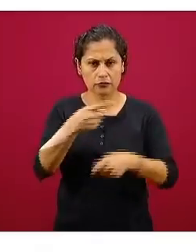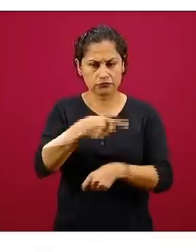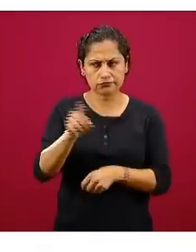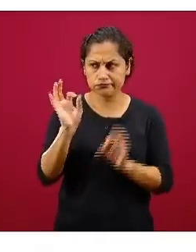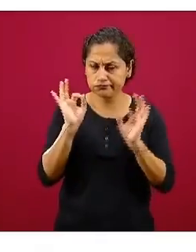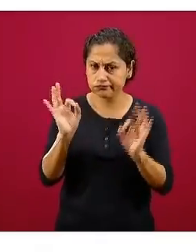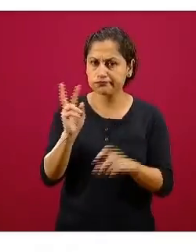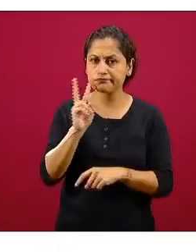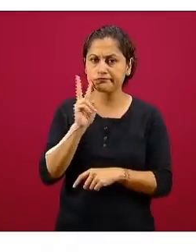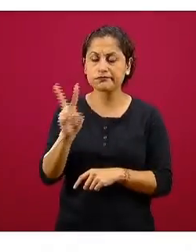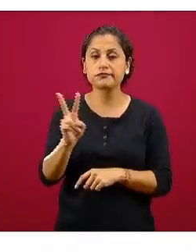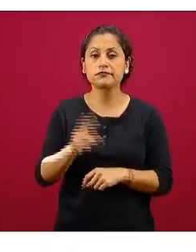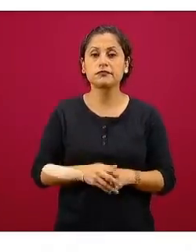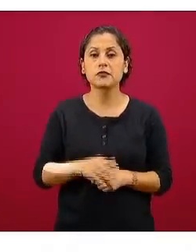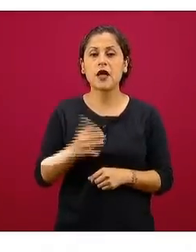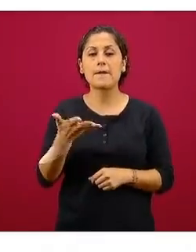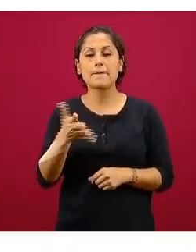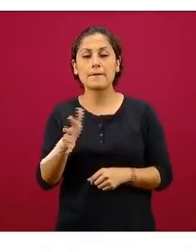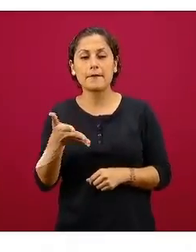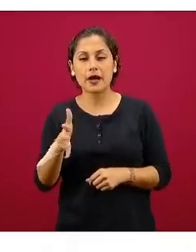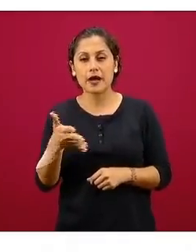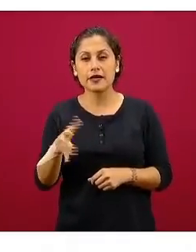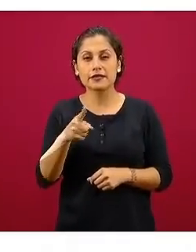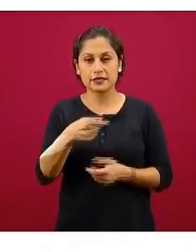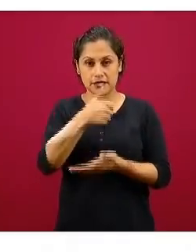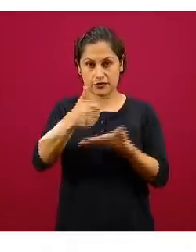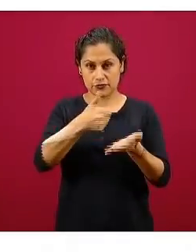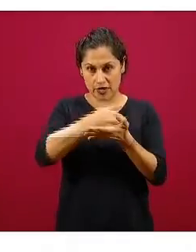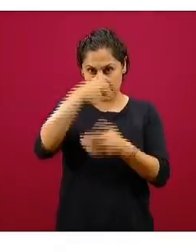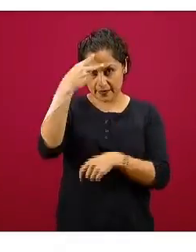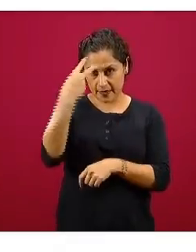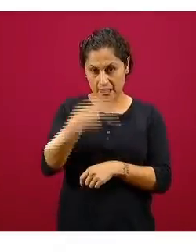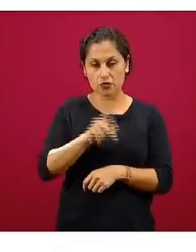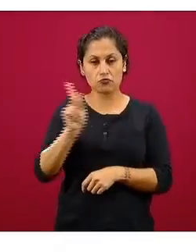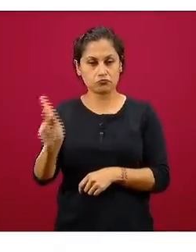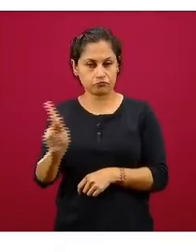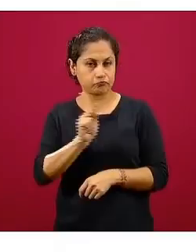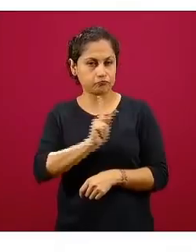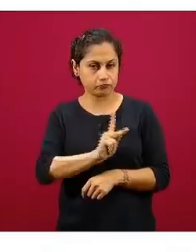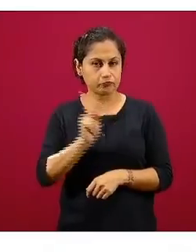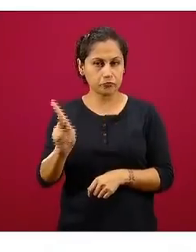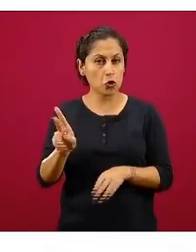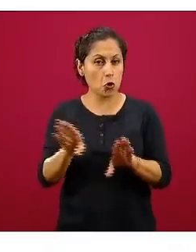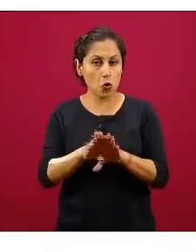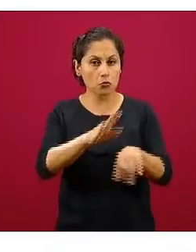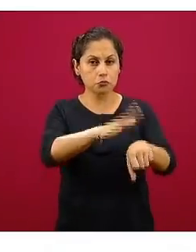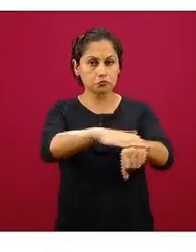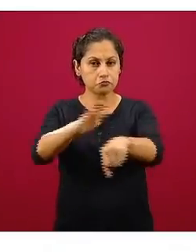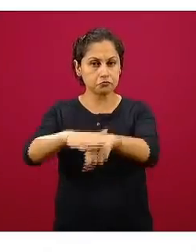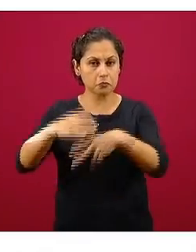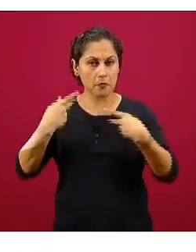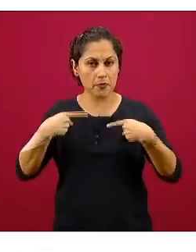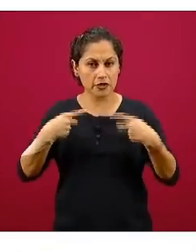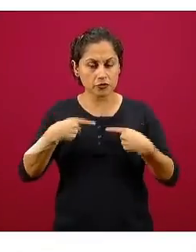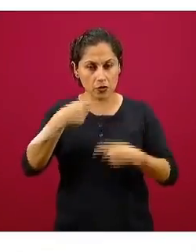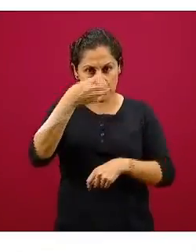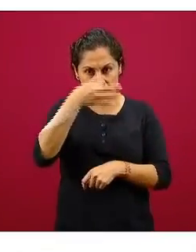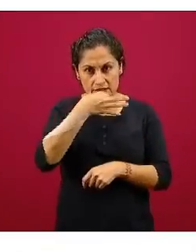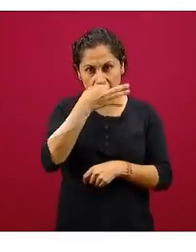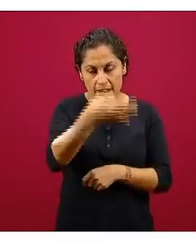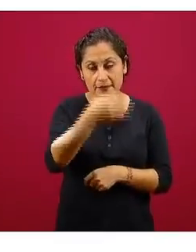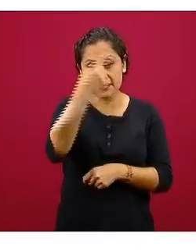que ha presentado la Ciudad de México, en donde tienen un acercamiento comunitario para anticiparse a